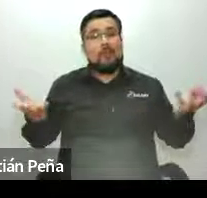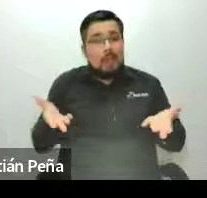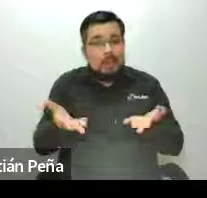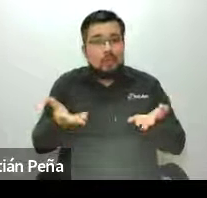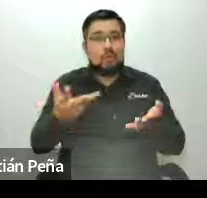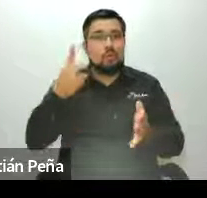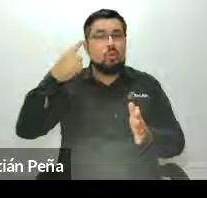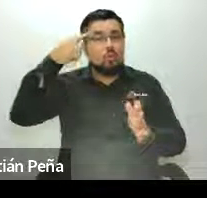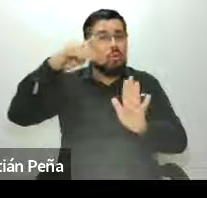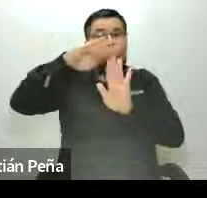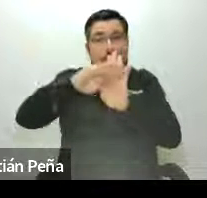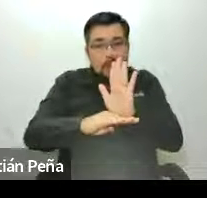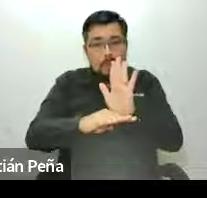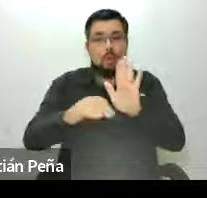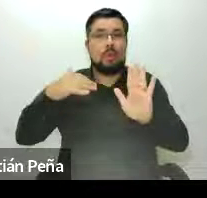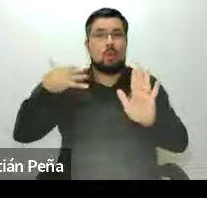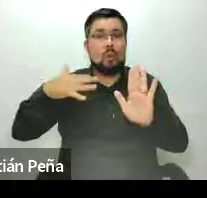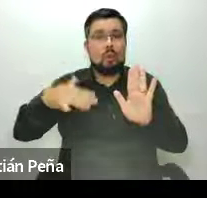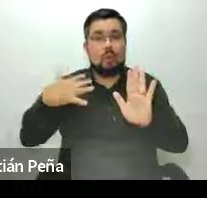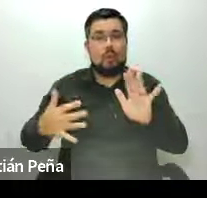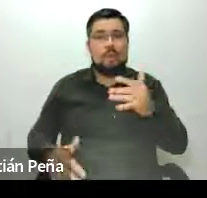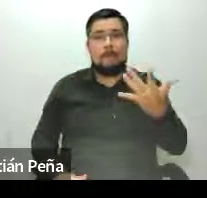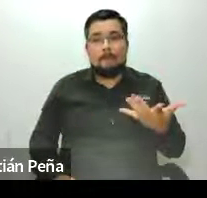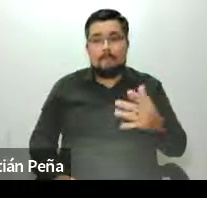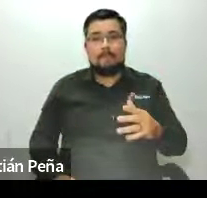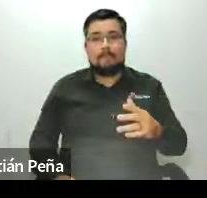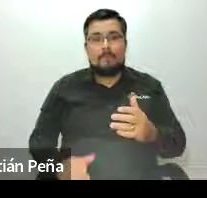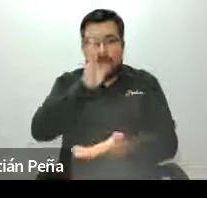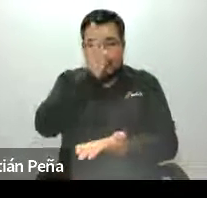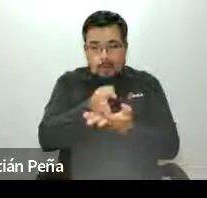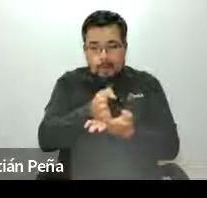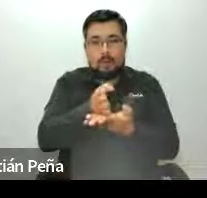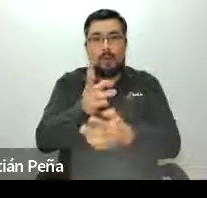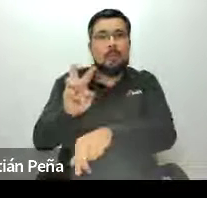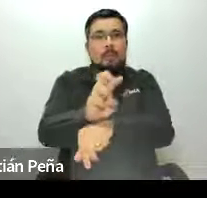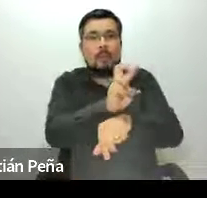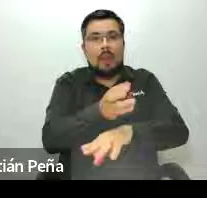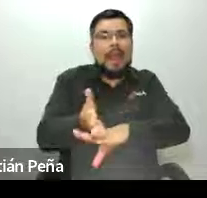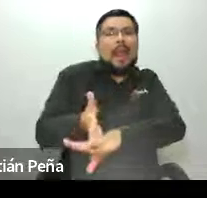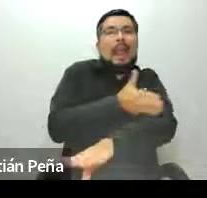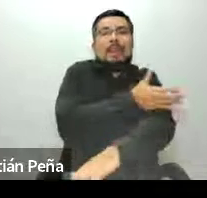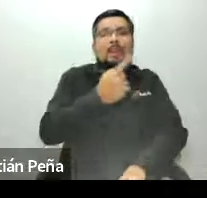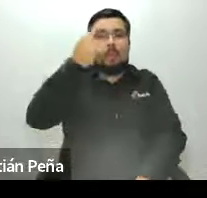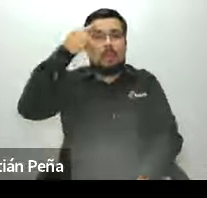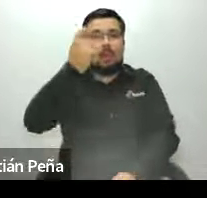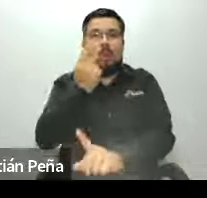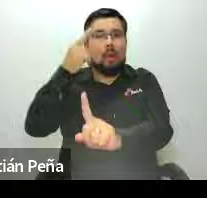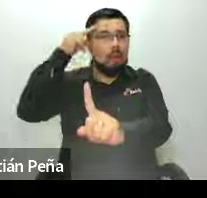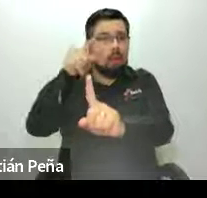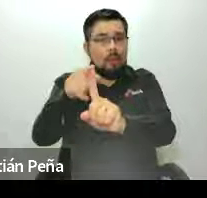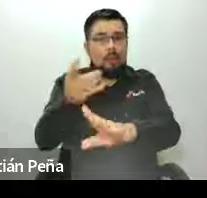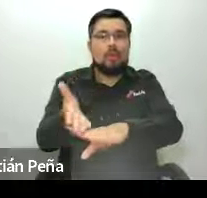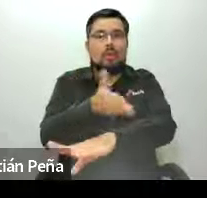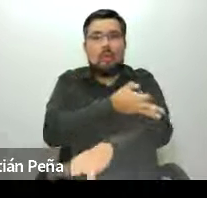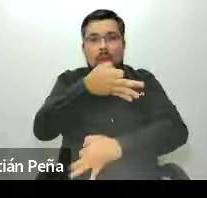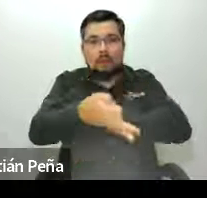toma de decisiones pedagógicas, ¿no? Son criterios que están antes que definir cuáles son los objetivos. De hecho, se hacía un comentario, creo, hace un